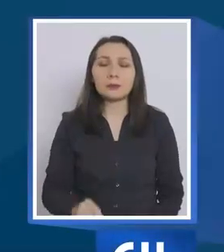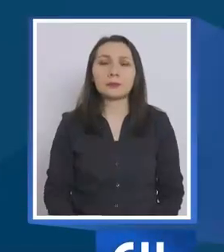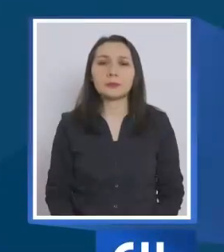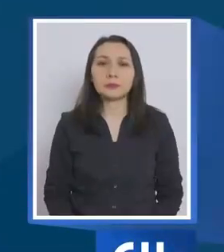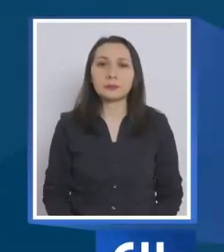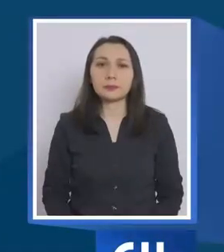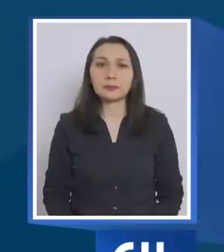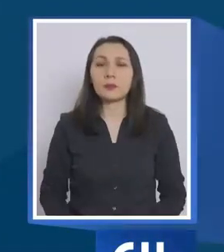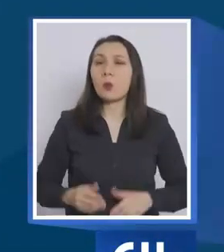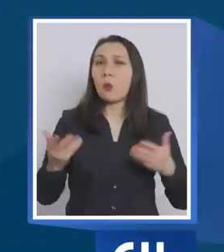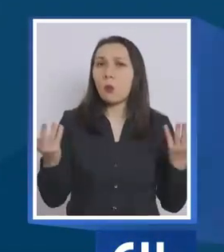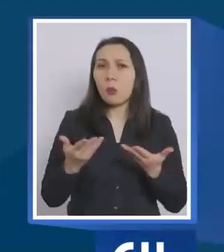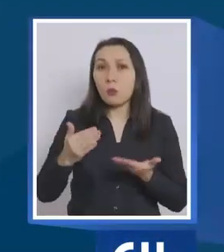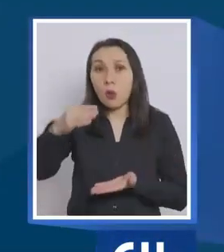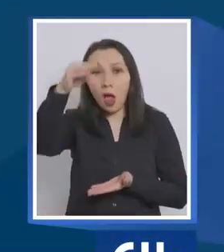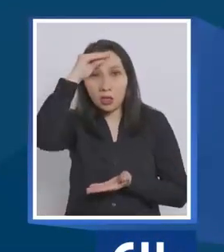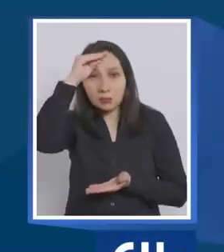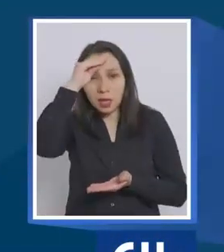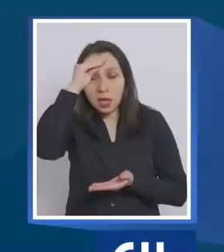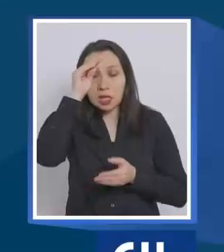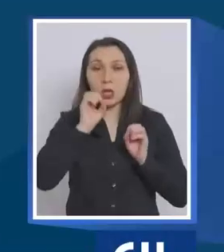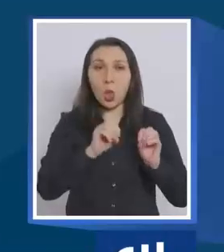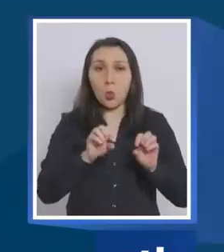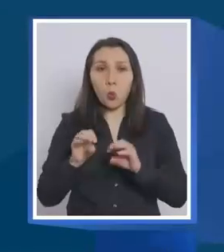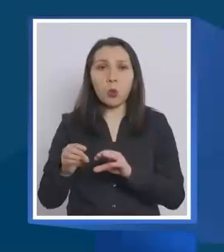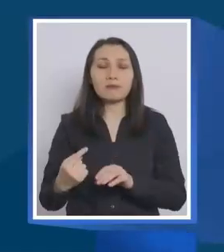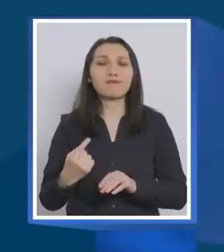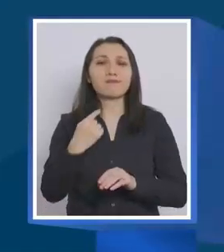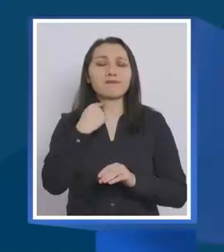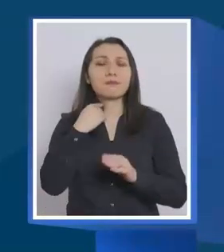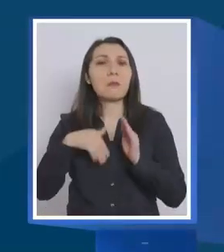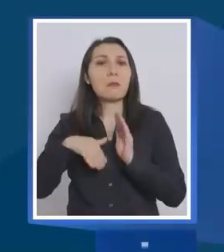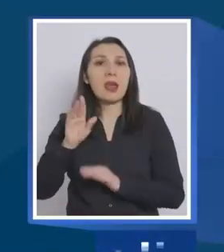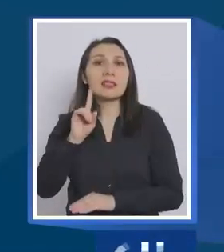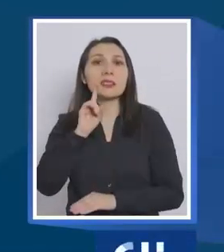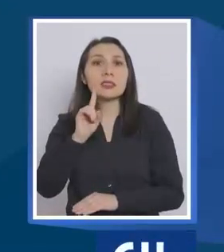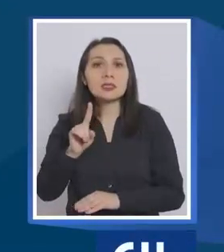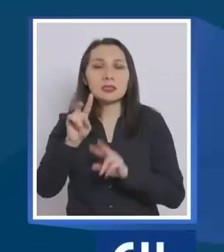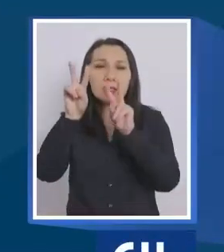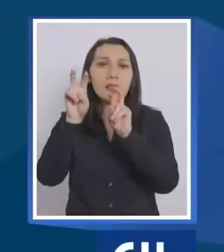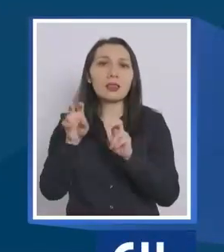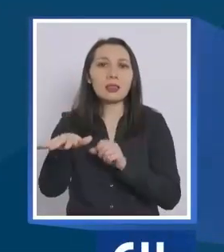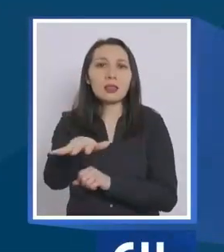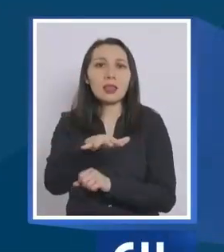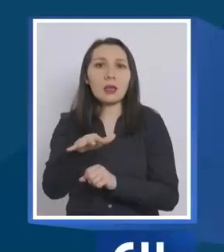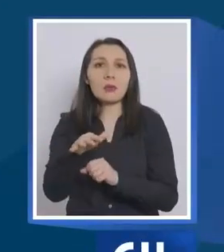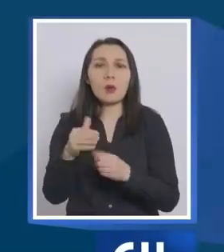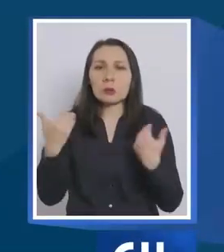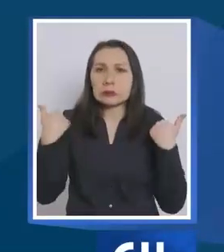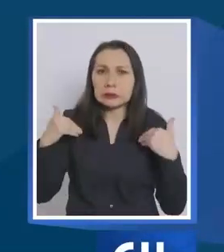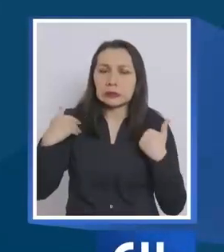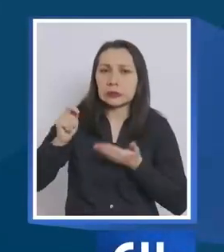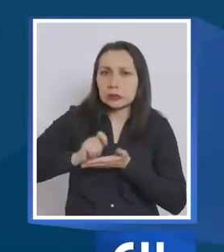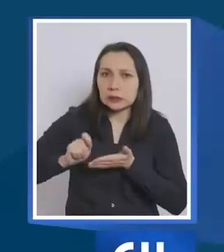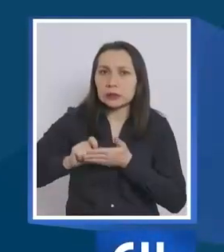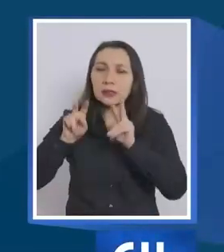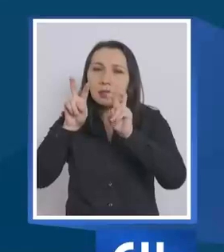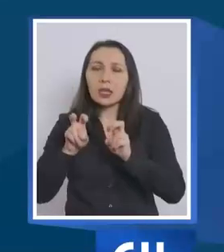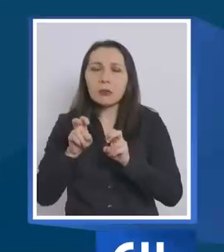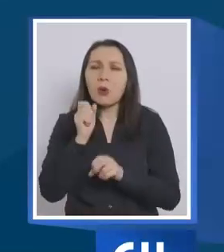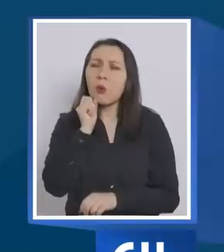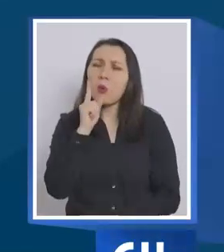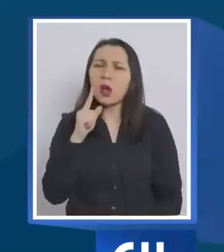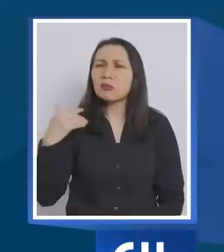cómo la experiencia educativa ha sido afectada de manera más importante, sobre todo en su componente práctico.